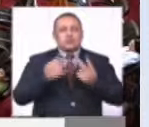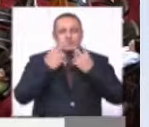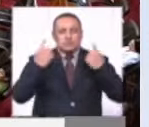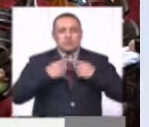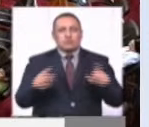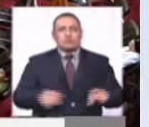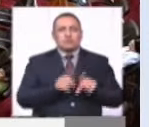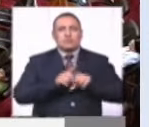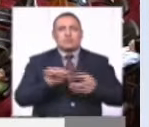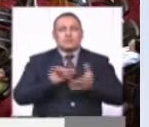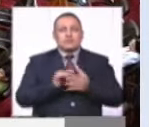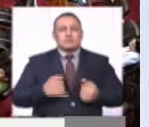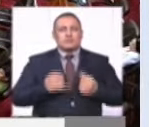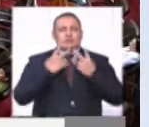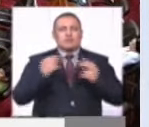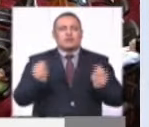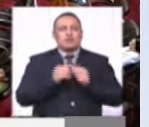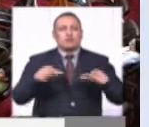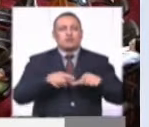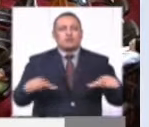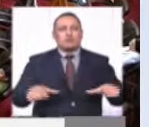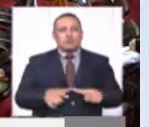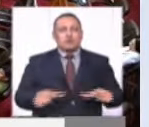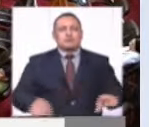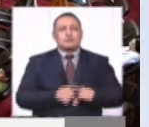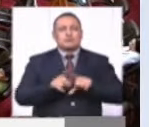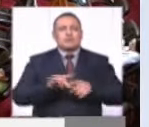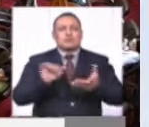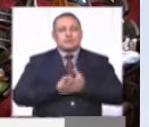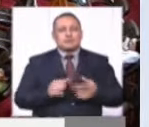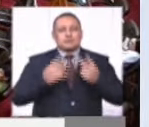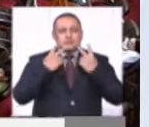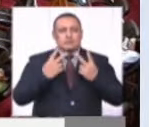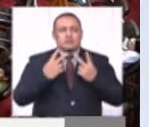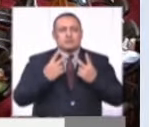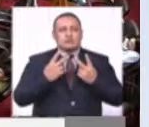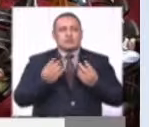Refutemos los principios ancestrales que nuestros